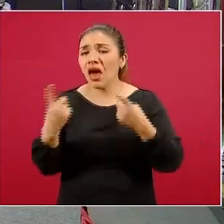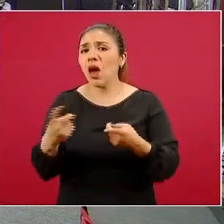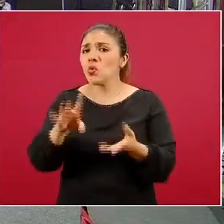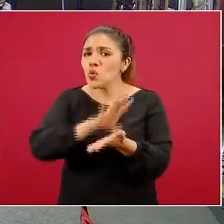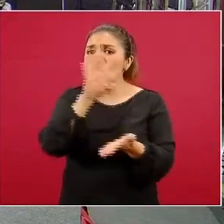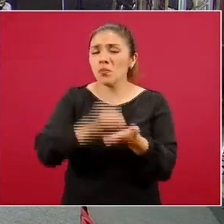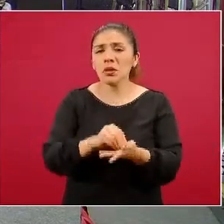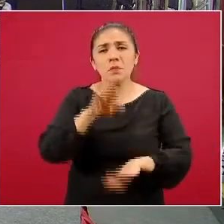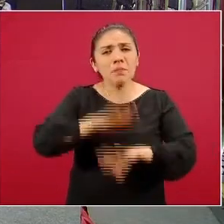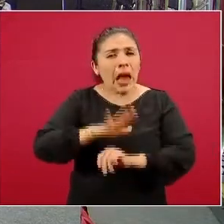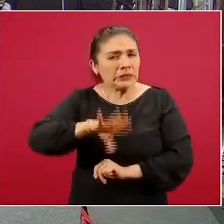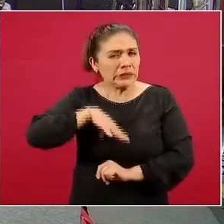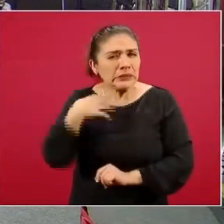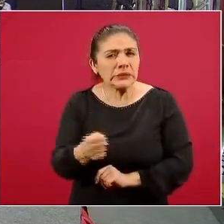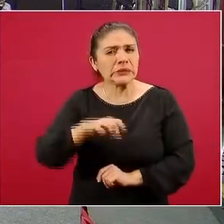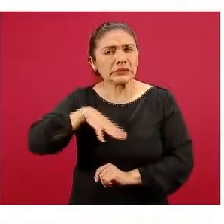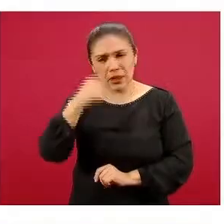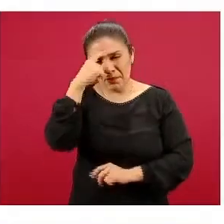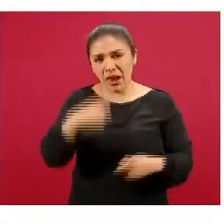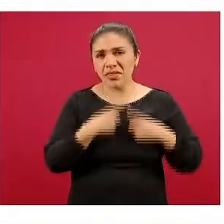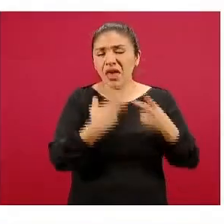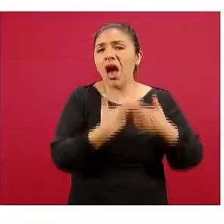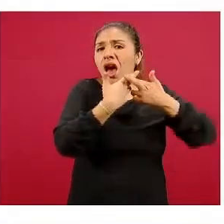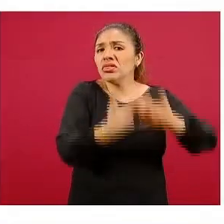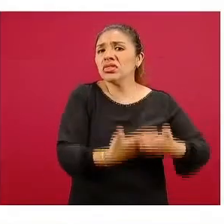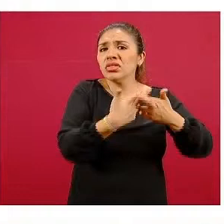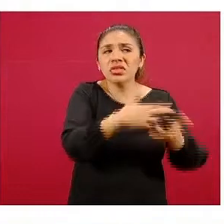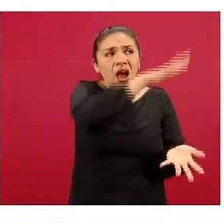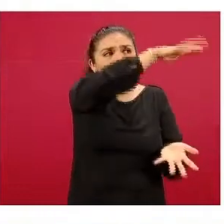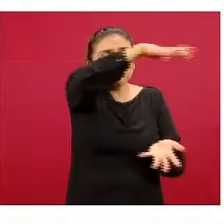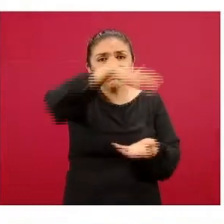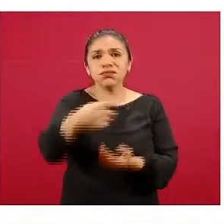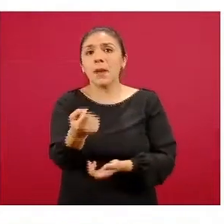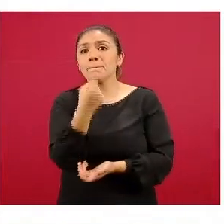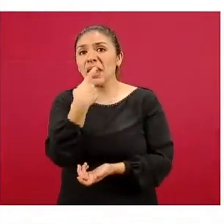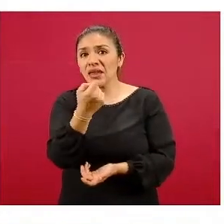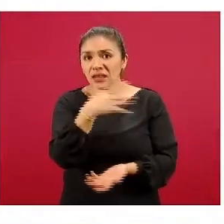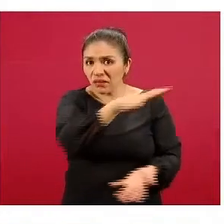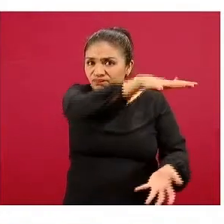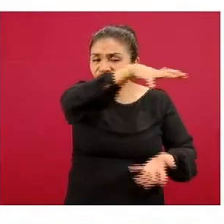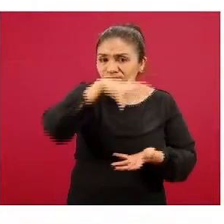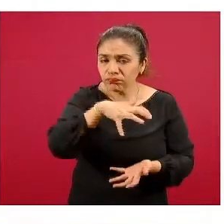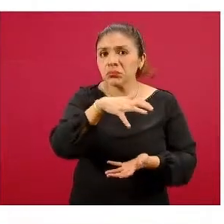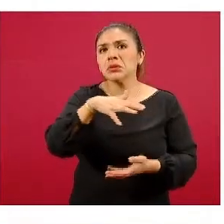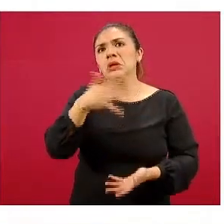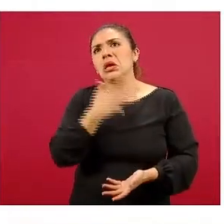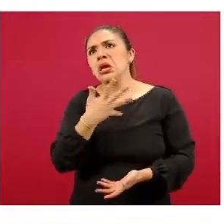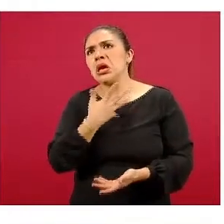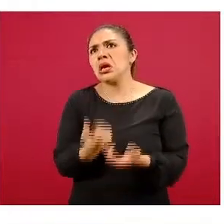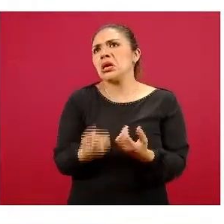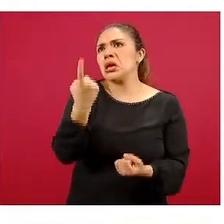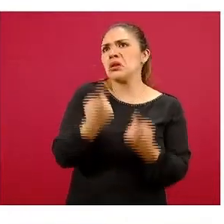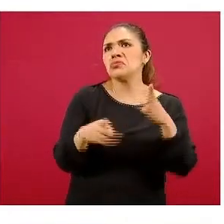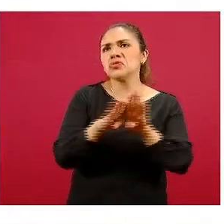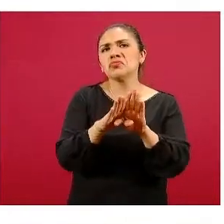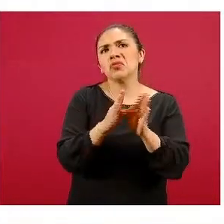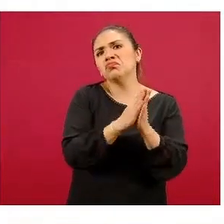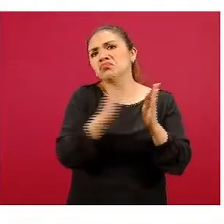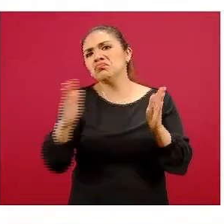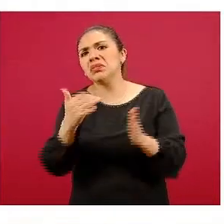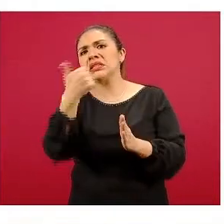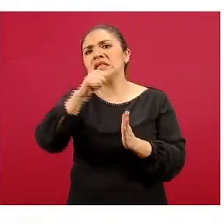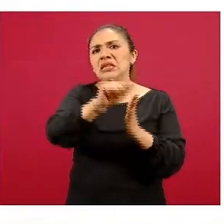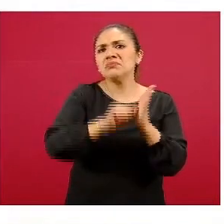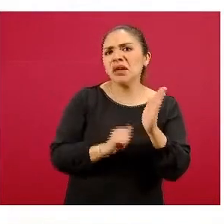los esfuerzos para tener abastos suficientes. Hemos tenido en promedios abastos arriba de 6 meses